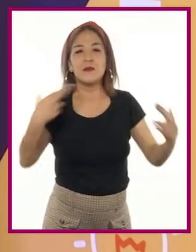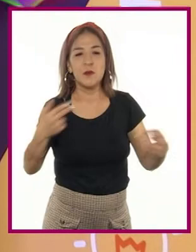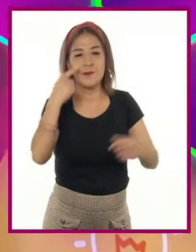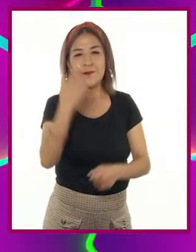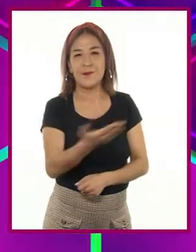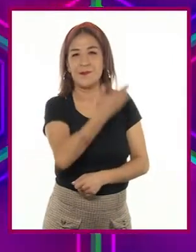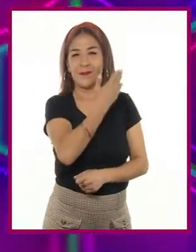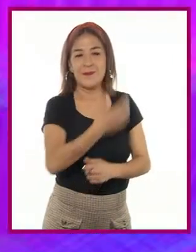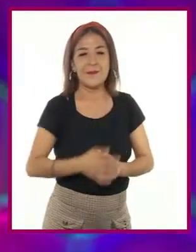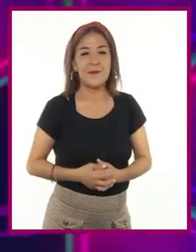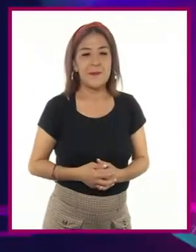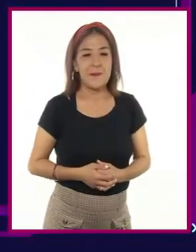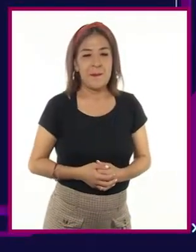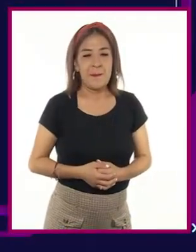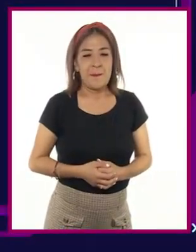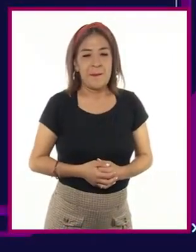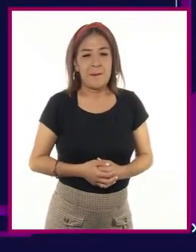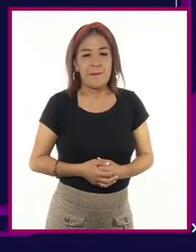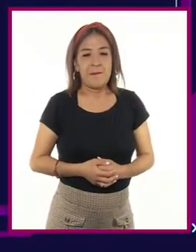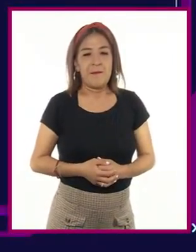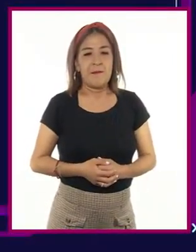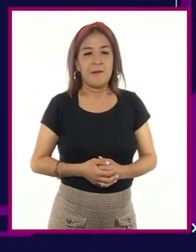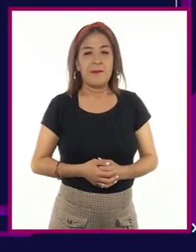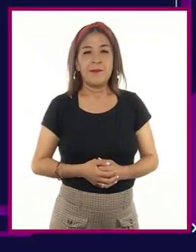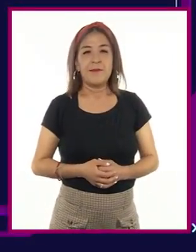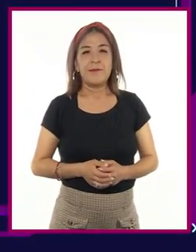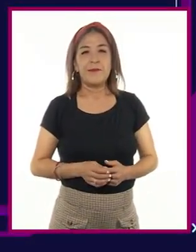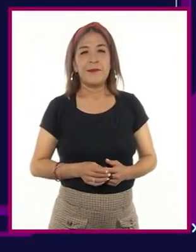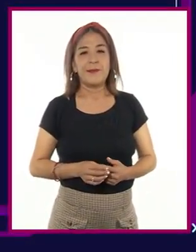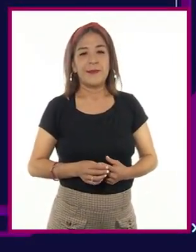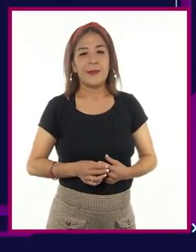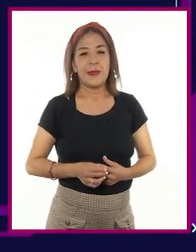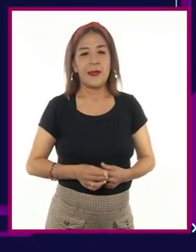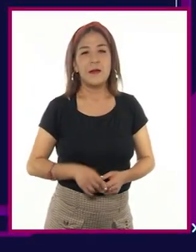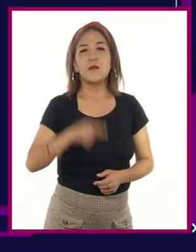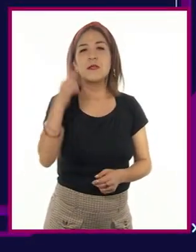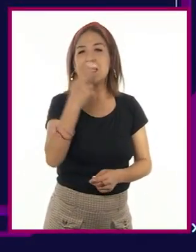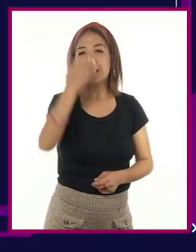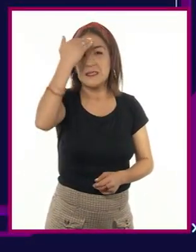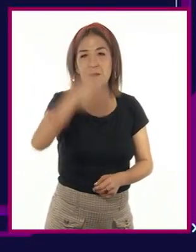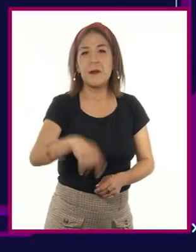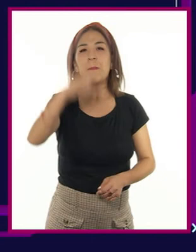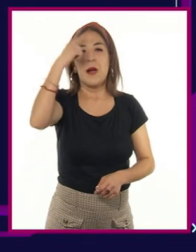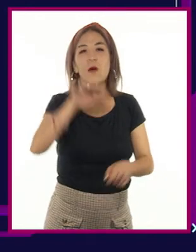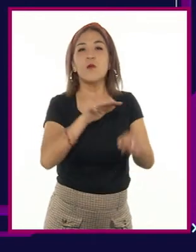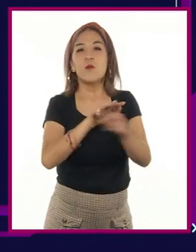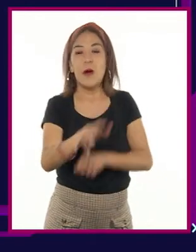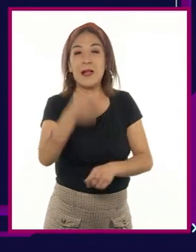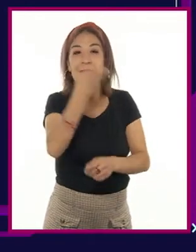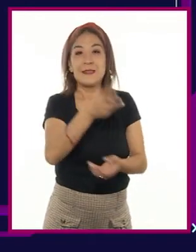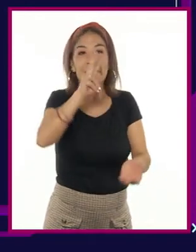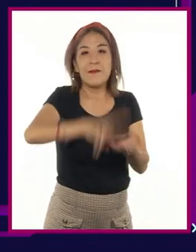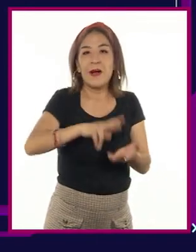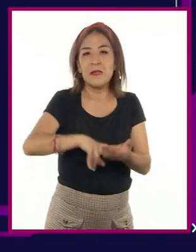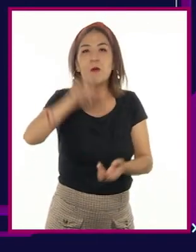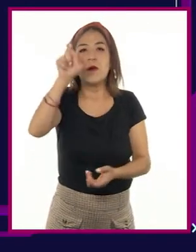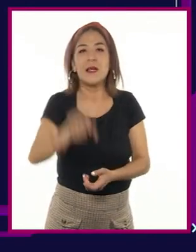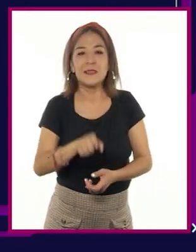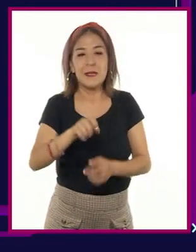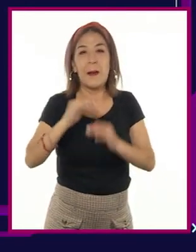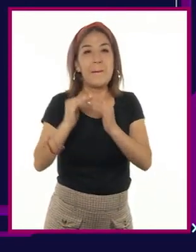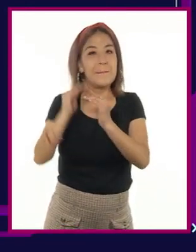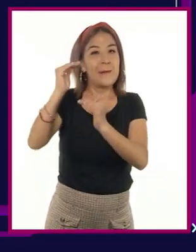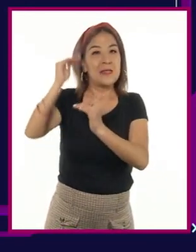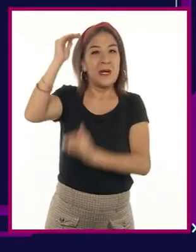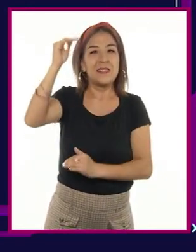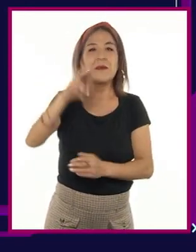la siguiente gráfica se desea saber para qué intervalo de valores de x crecen los valores de